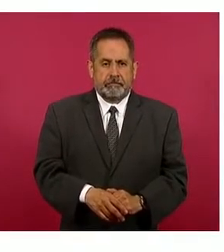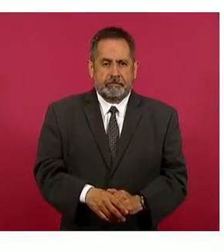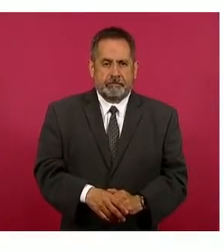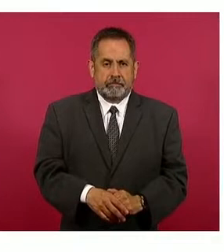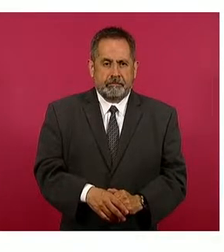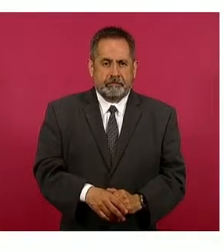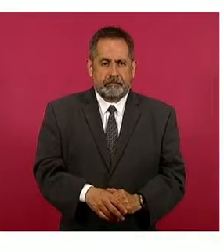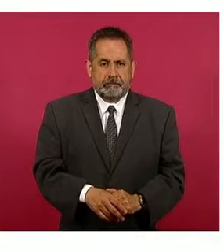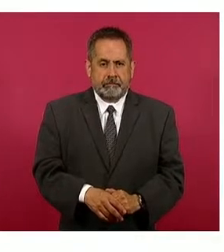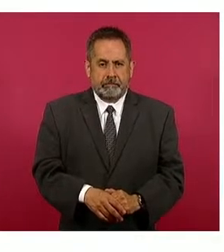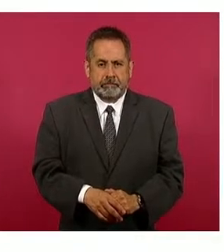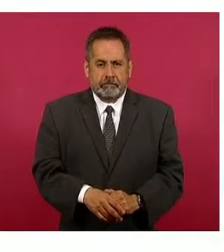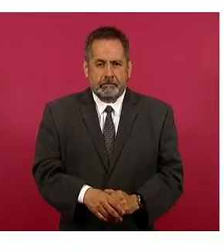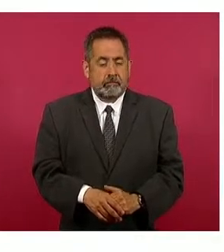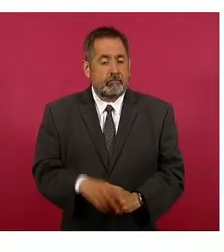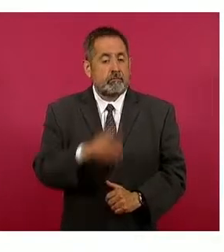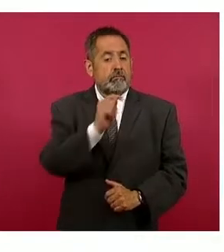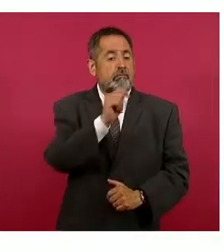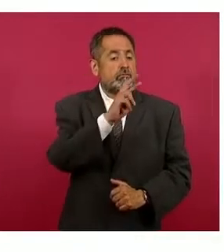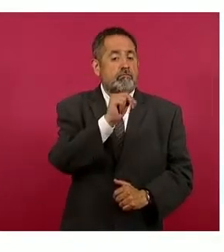Trump exigió y AMLO entregó.